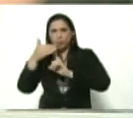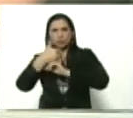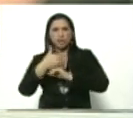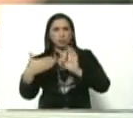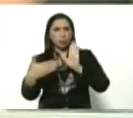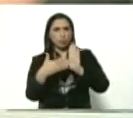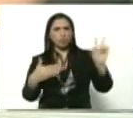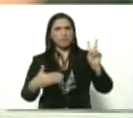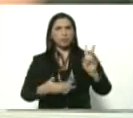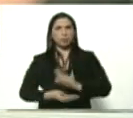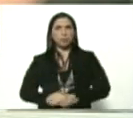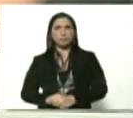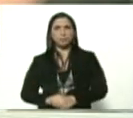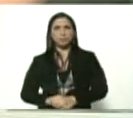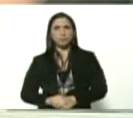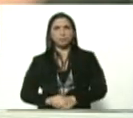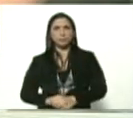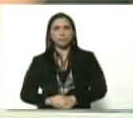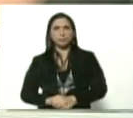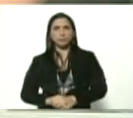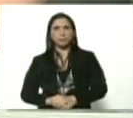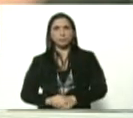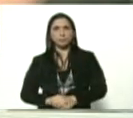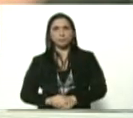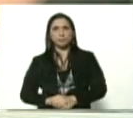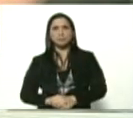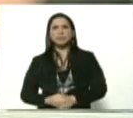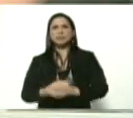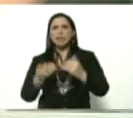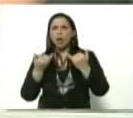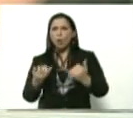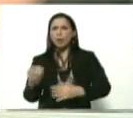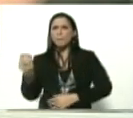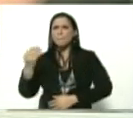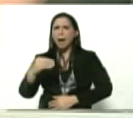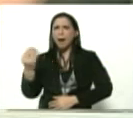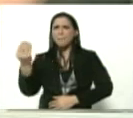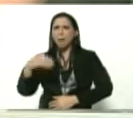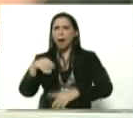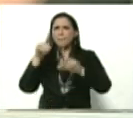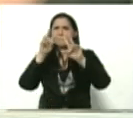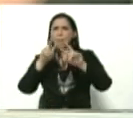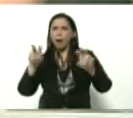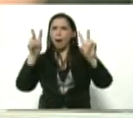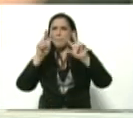contra Venezuela. Van apareciendo cada vez más pruebas.